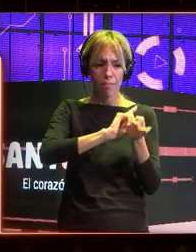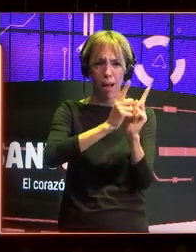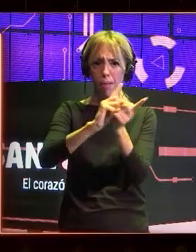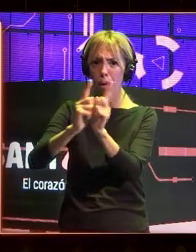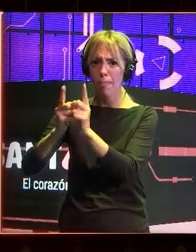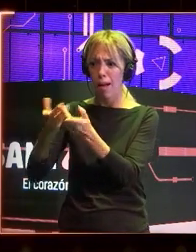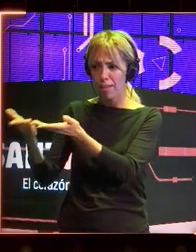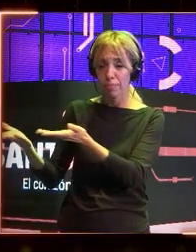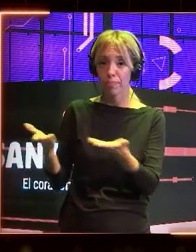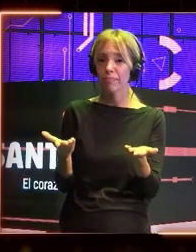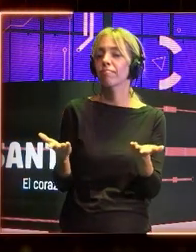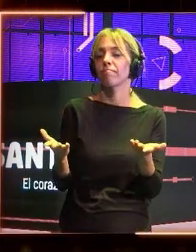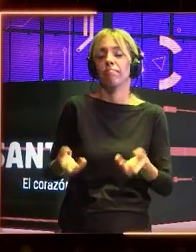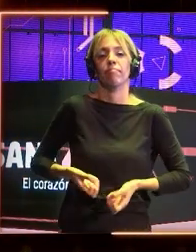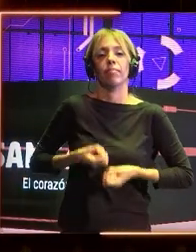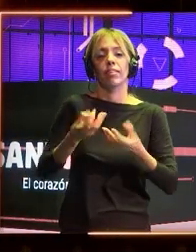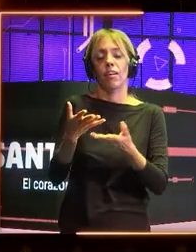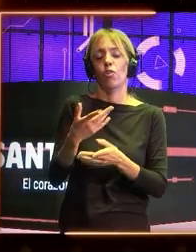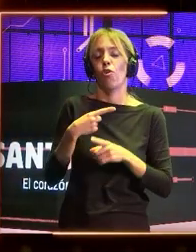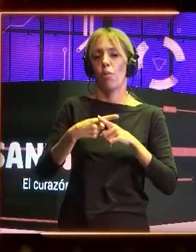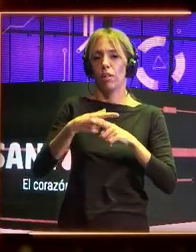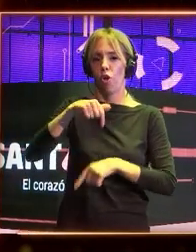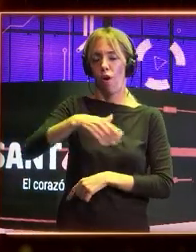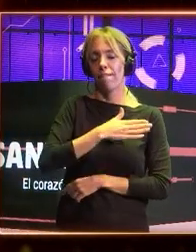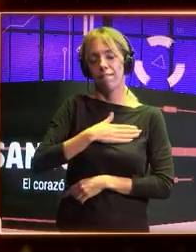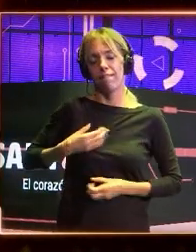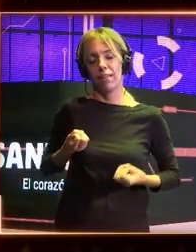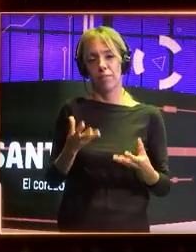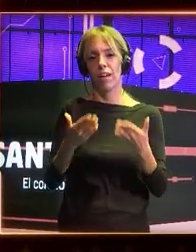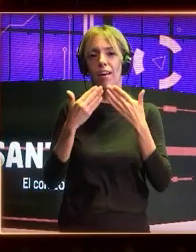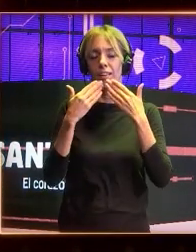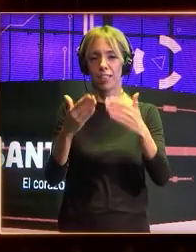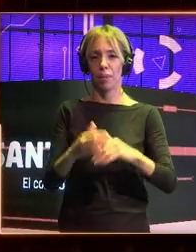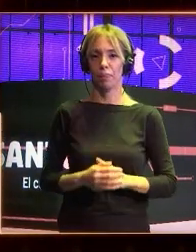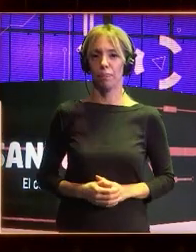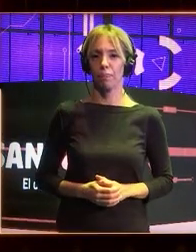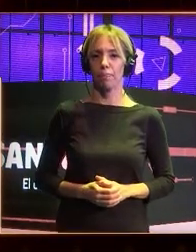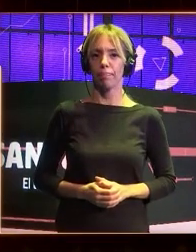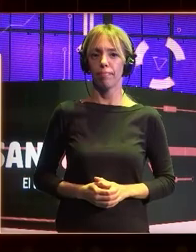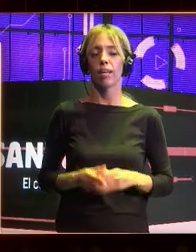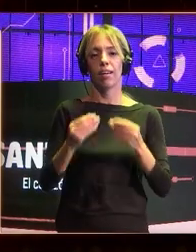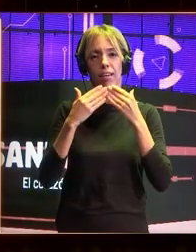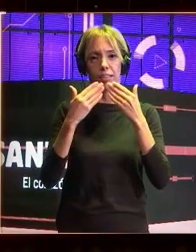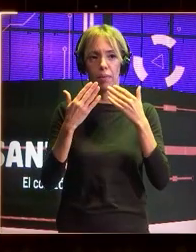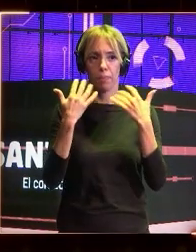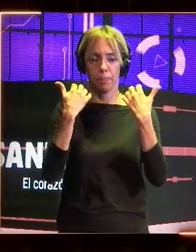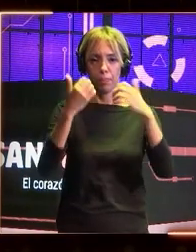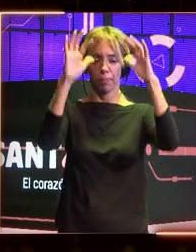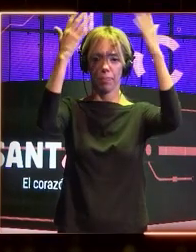Y ese es el mensaje que quería compartiros hoy muchas gracias muchas